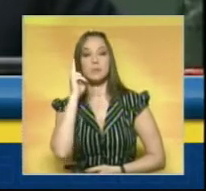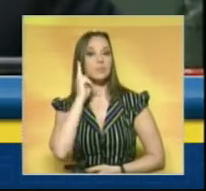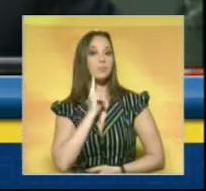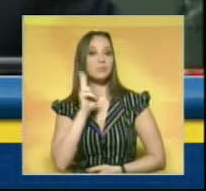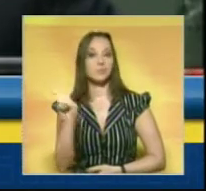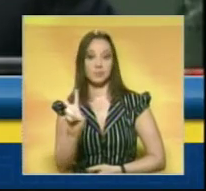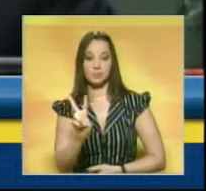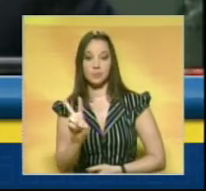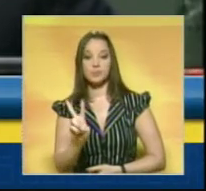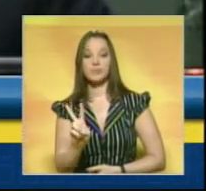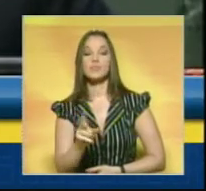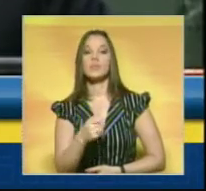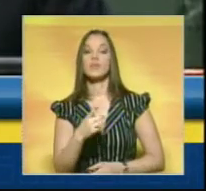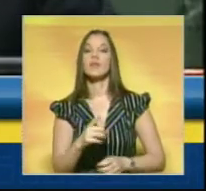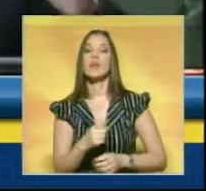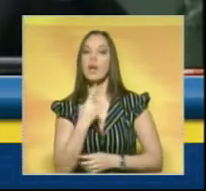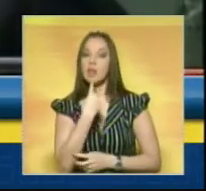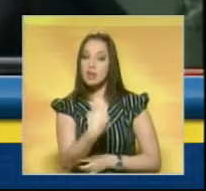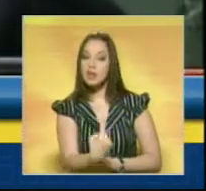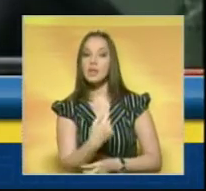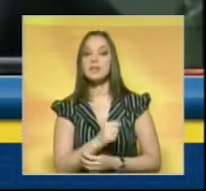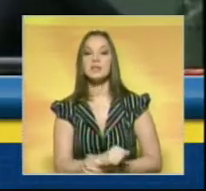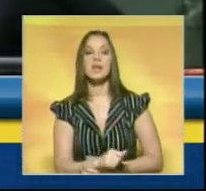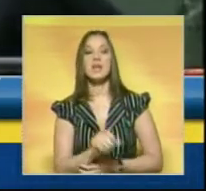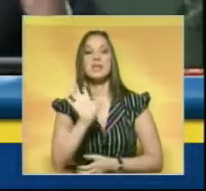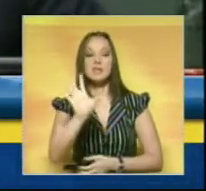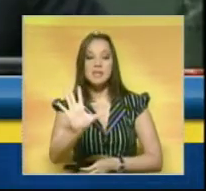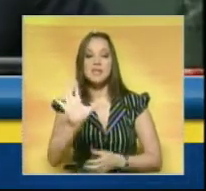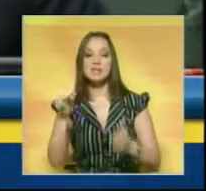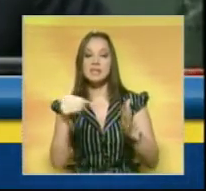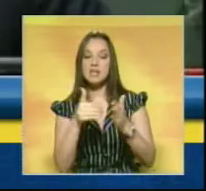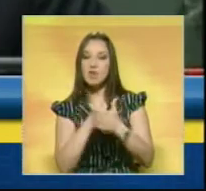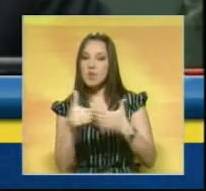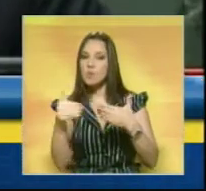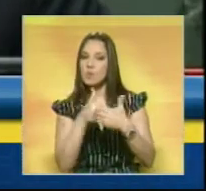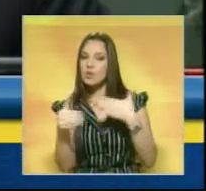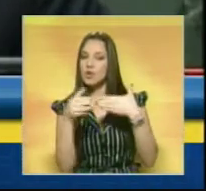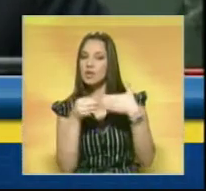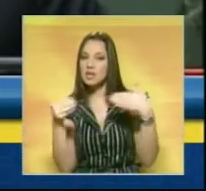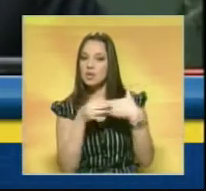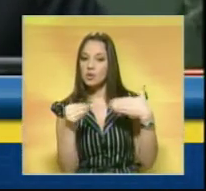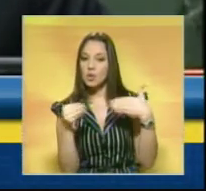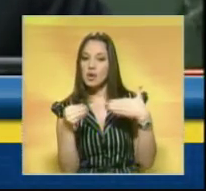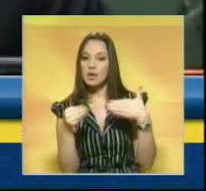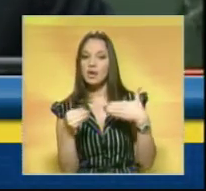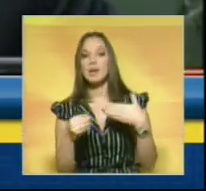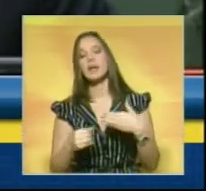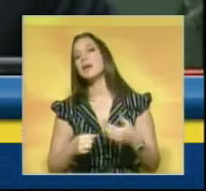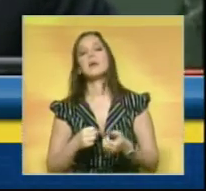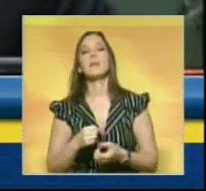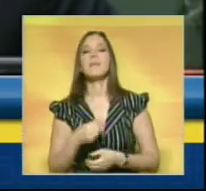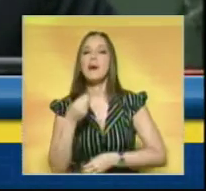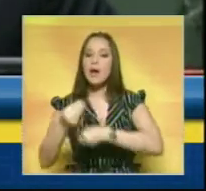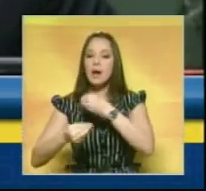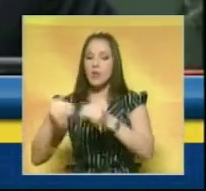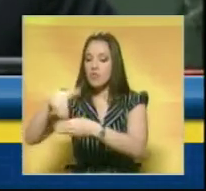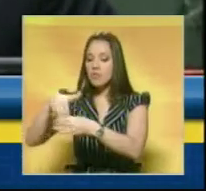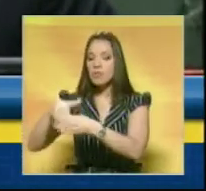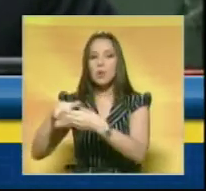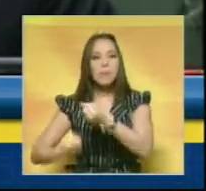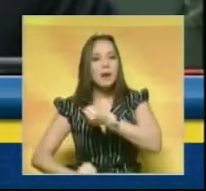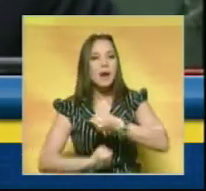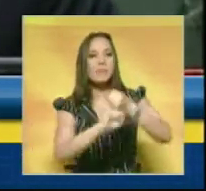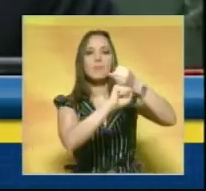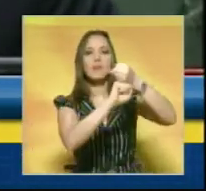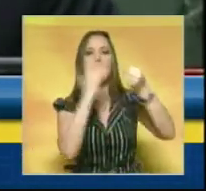suma decididamente con un aporte de $5 millones para todos los fondos que se están creando y apoyar a nuestra